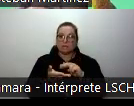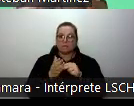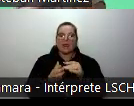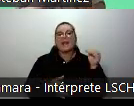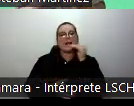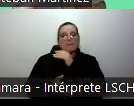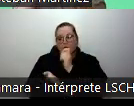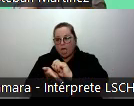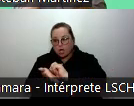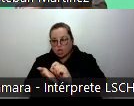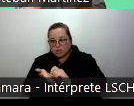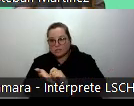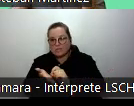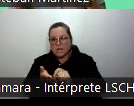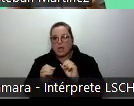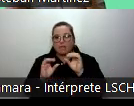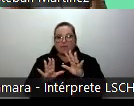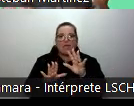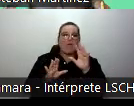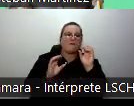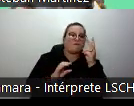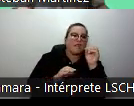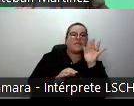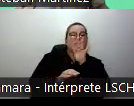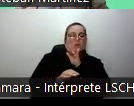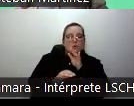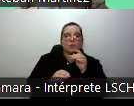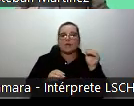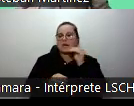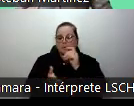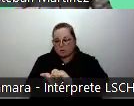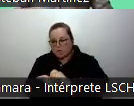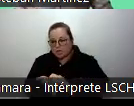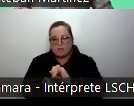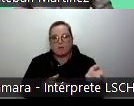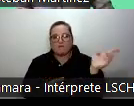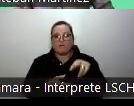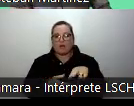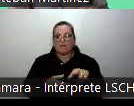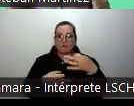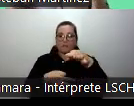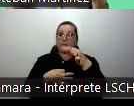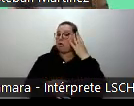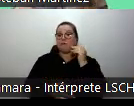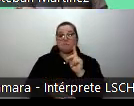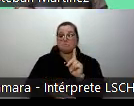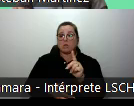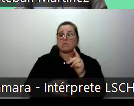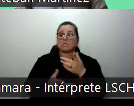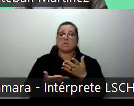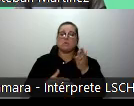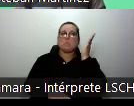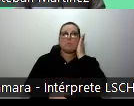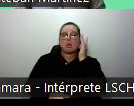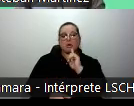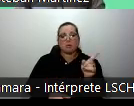rápidamente en un papel que te toma 10 20 segundos y vuelve a estar acá con nosotros el papel no olvida Así que no tienes para qué dejarlo en tu cabeza